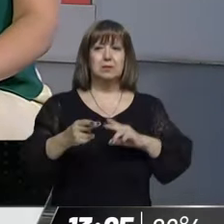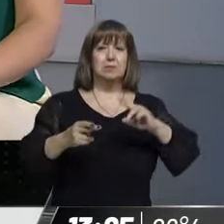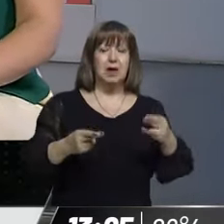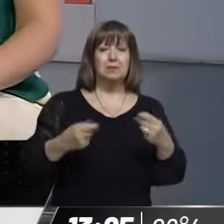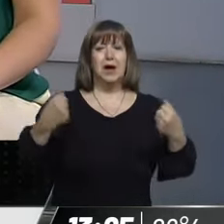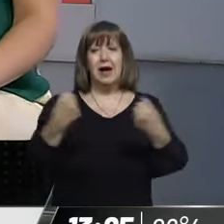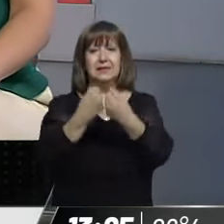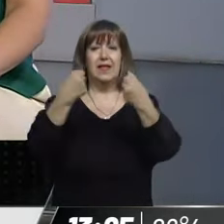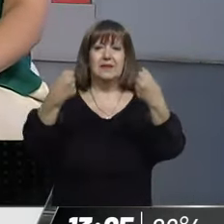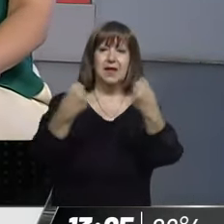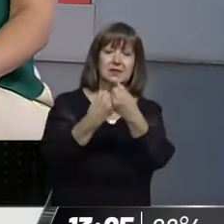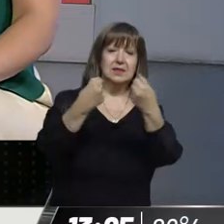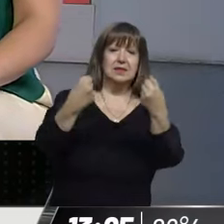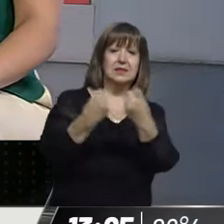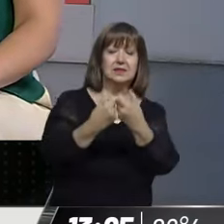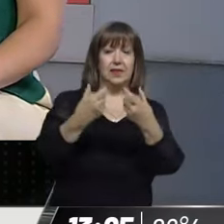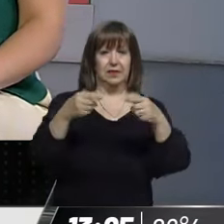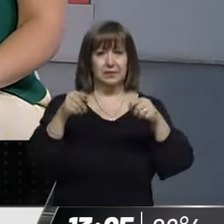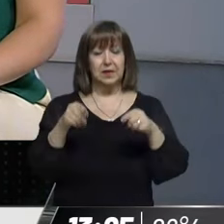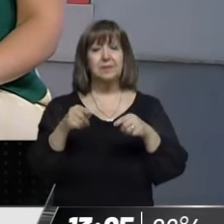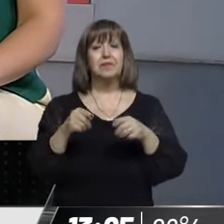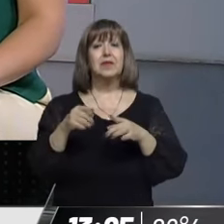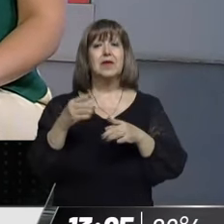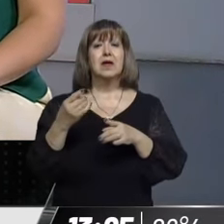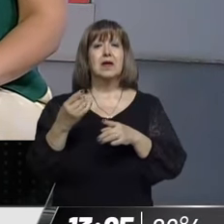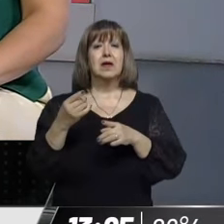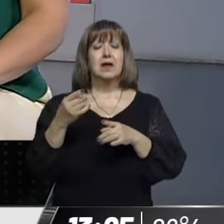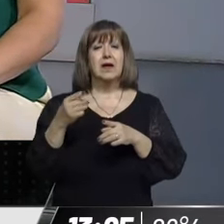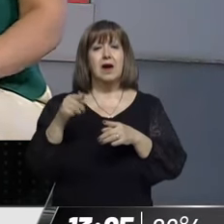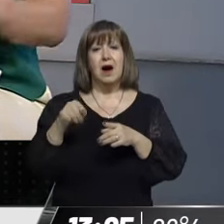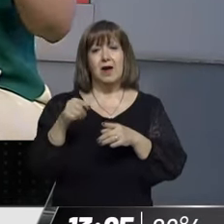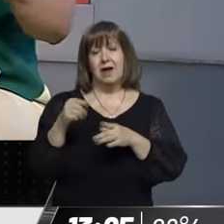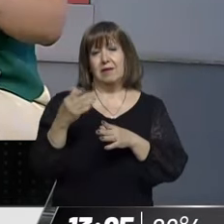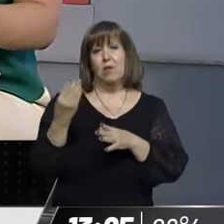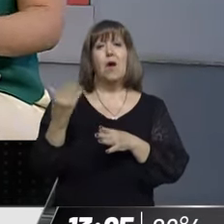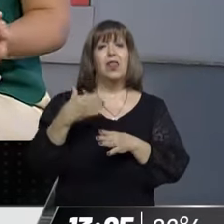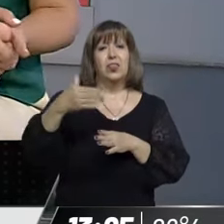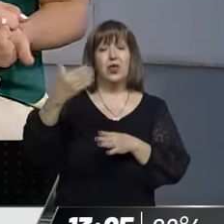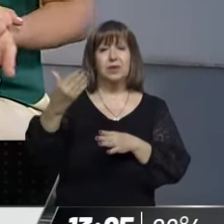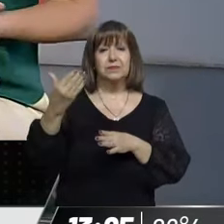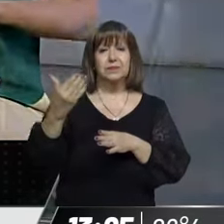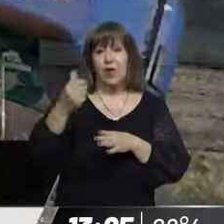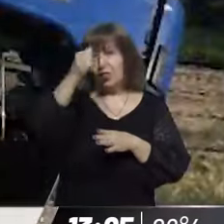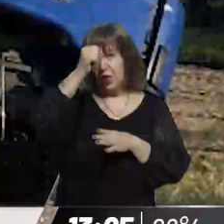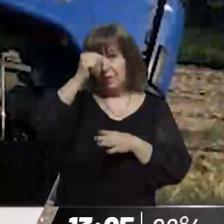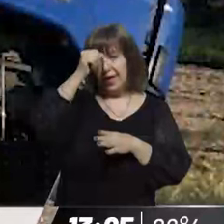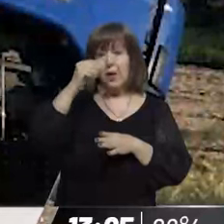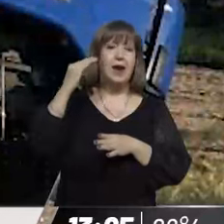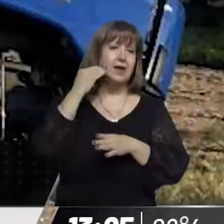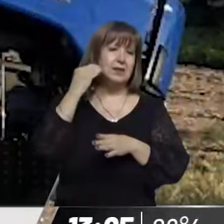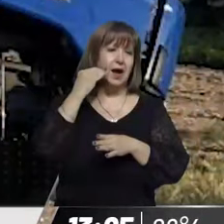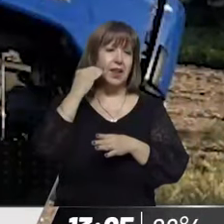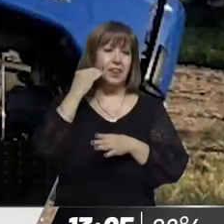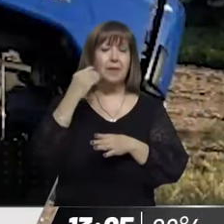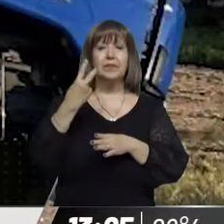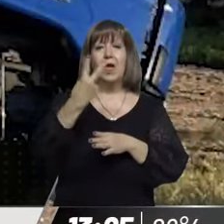de incidentes viales en esta oportunidad. Lo que dejó este fin de semana, más precisamente la jornada del domingo ya por la tarde,